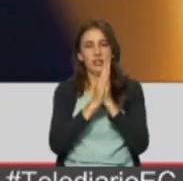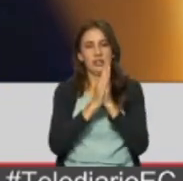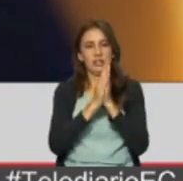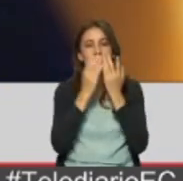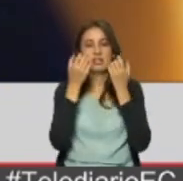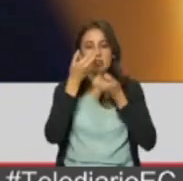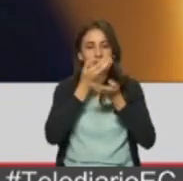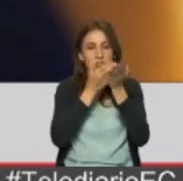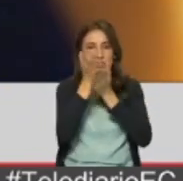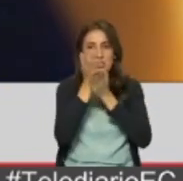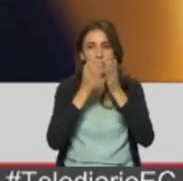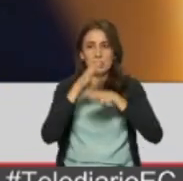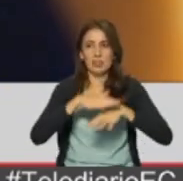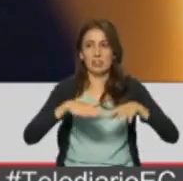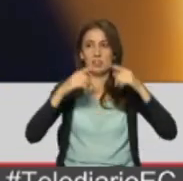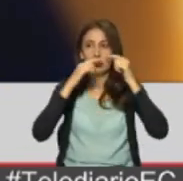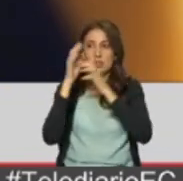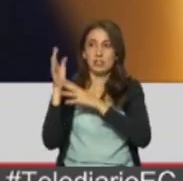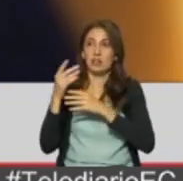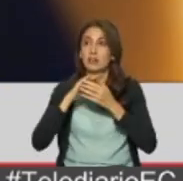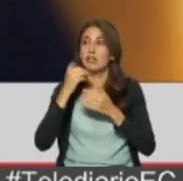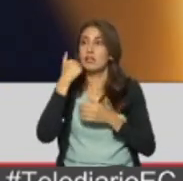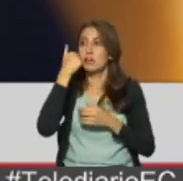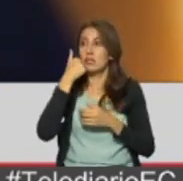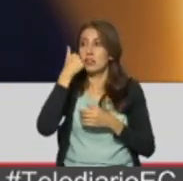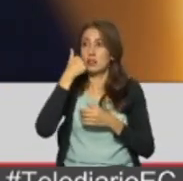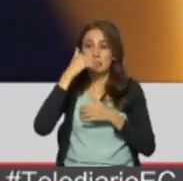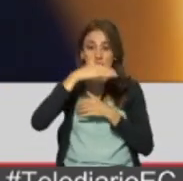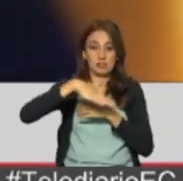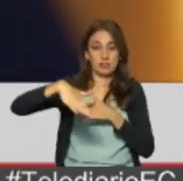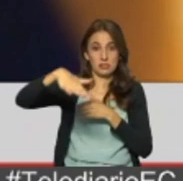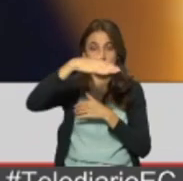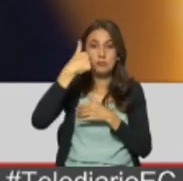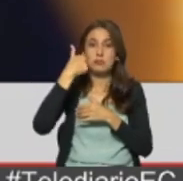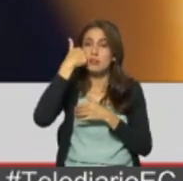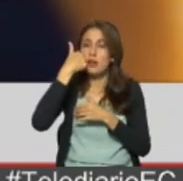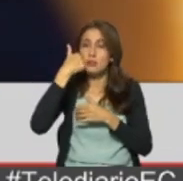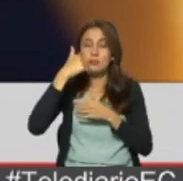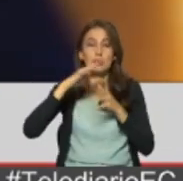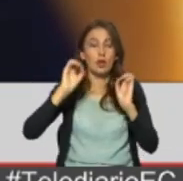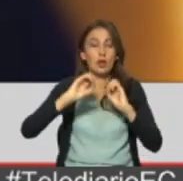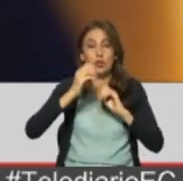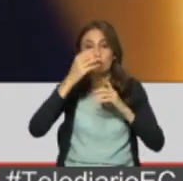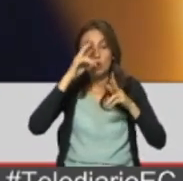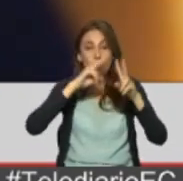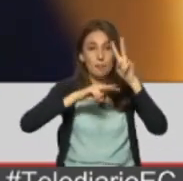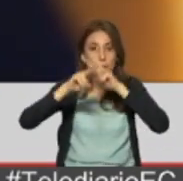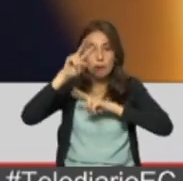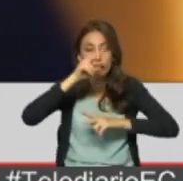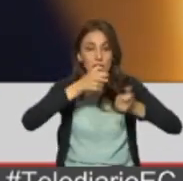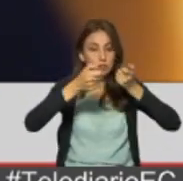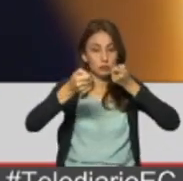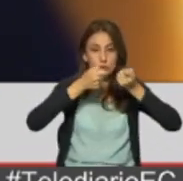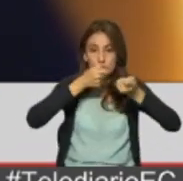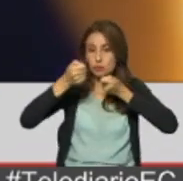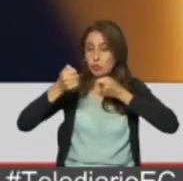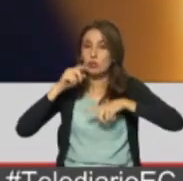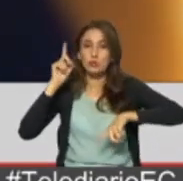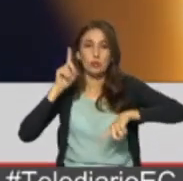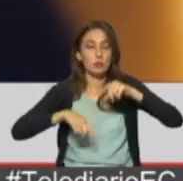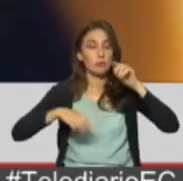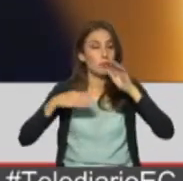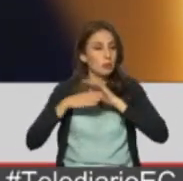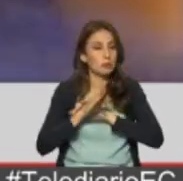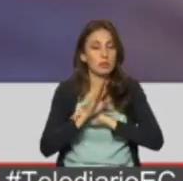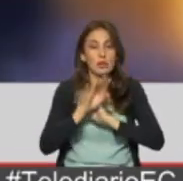Los chicos en eso me han reiterado, porque nosotros como autoridades tenemos que supervigilar esa situación. Claro. Si no pueden salir, de alguna manera